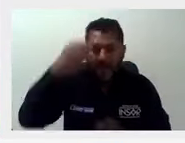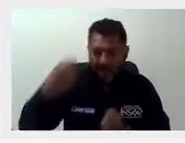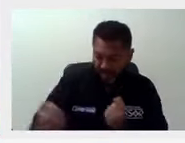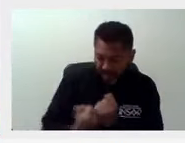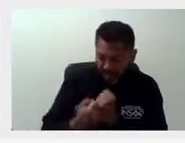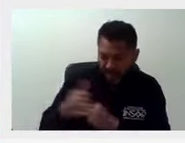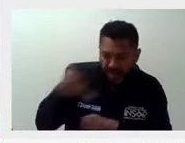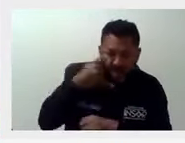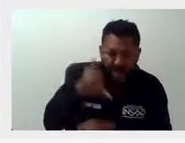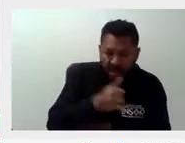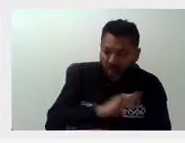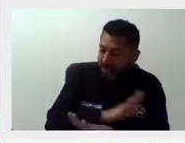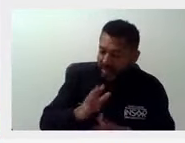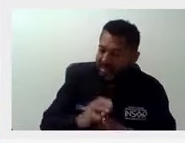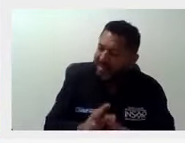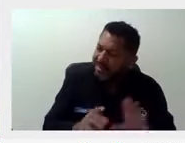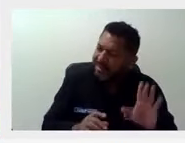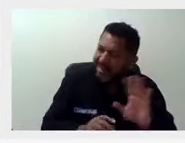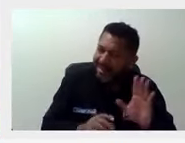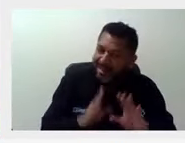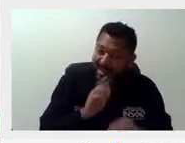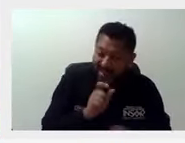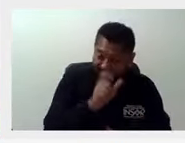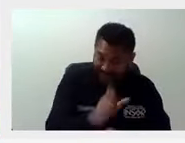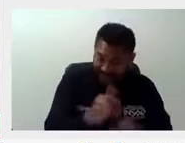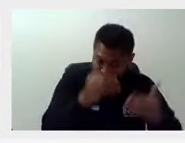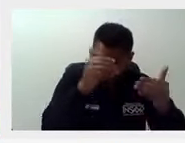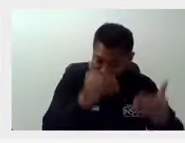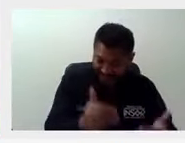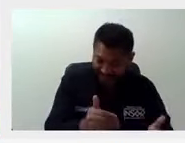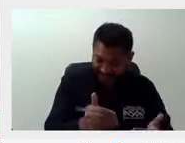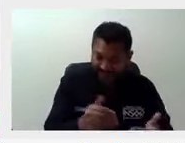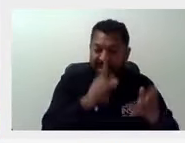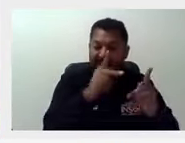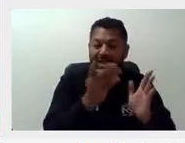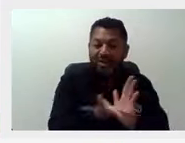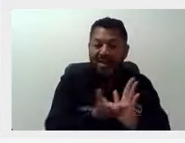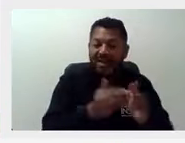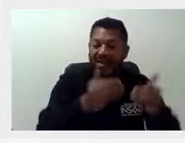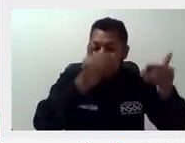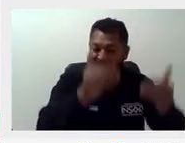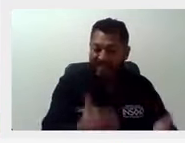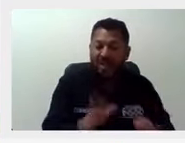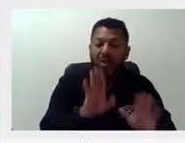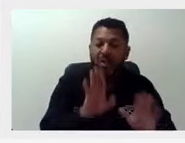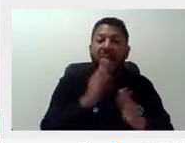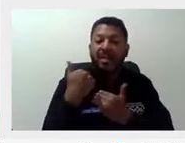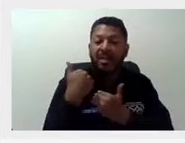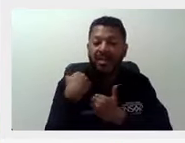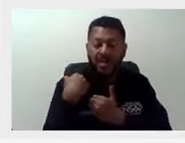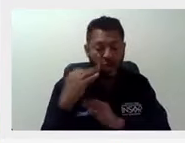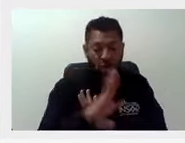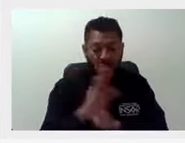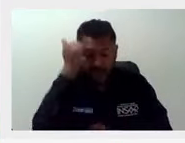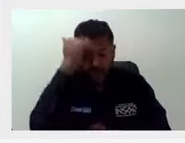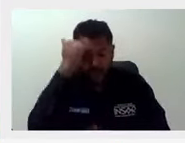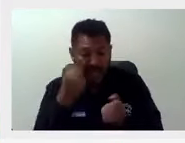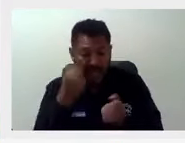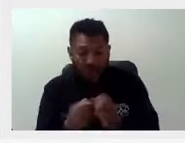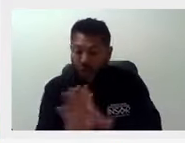que el niño con discapacidad o el estudiante con discapacidad no es exclusivamente responsabilidad de la docente de